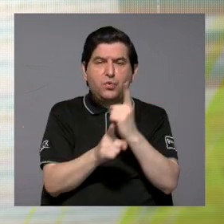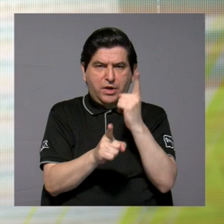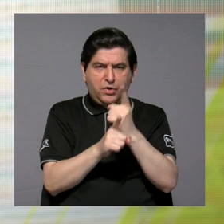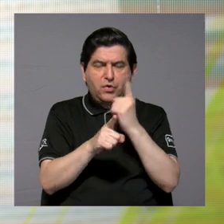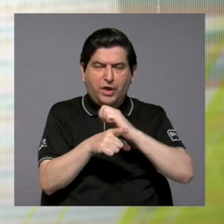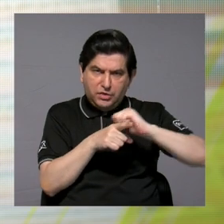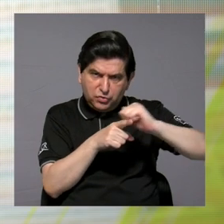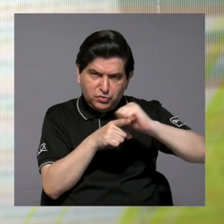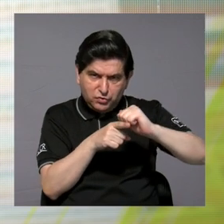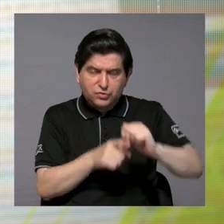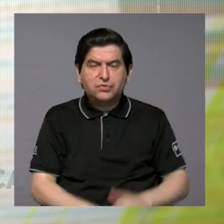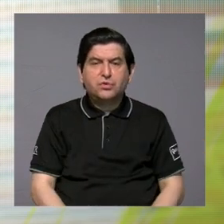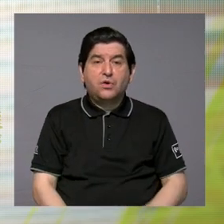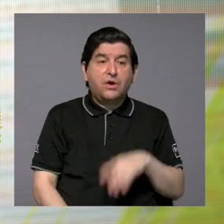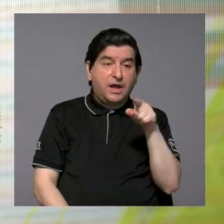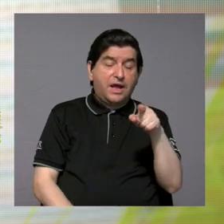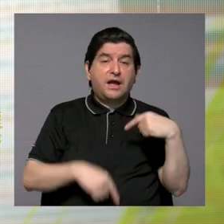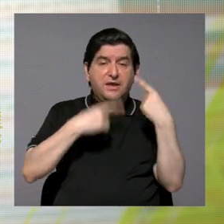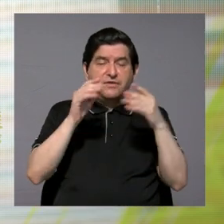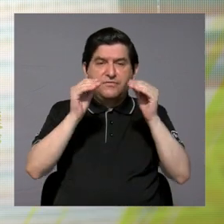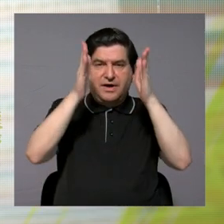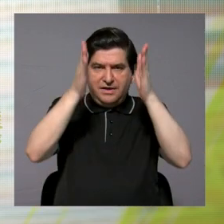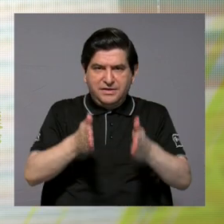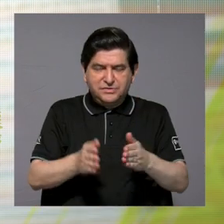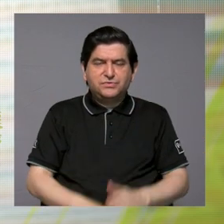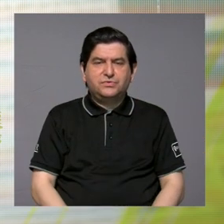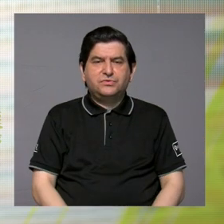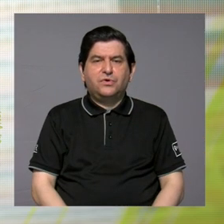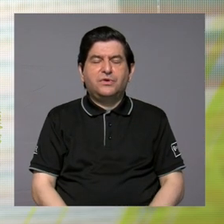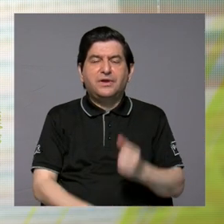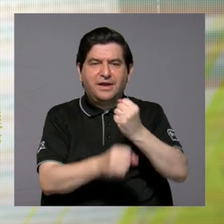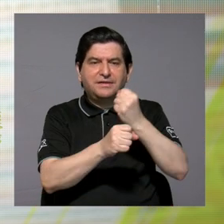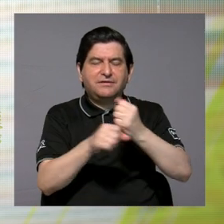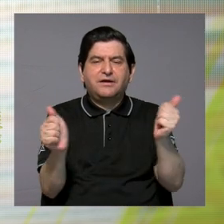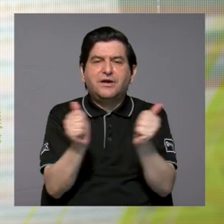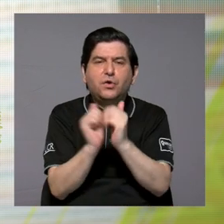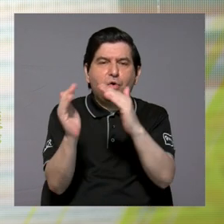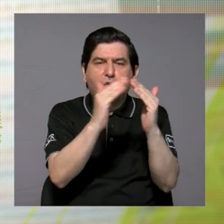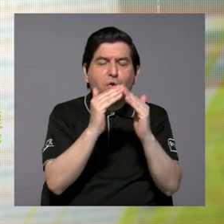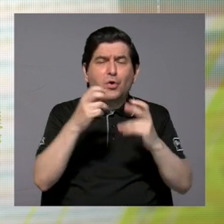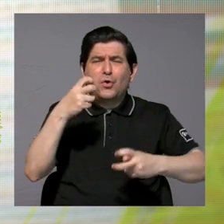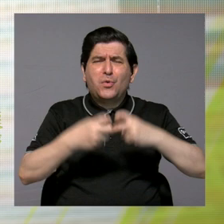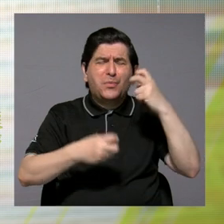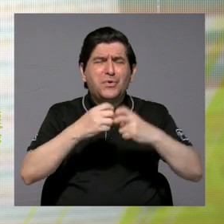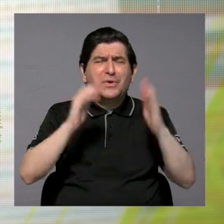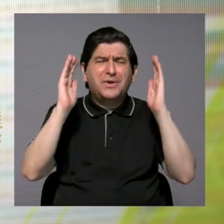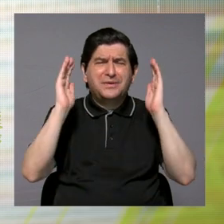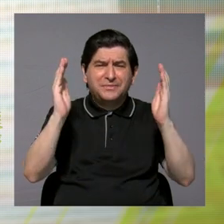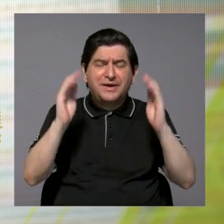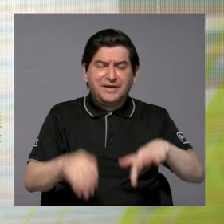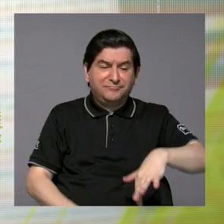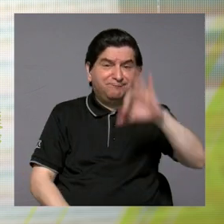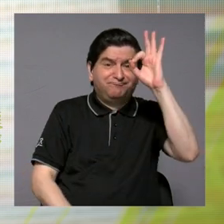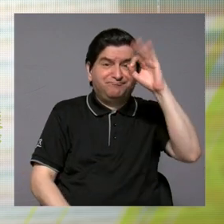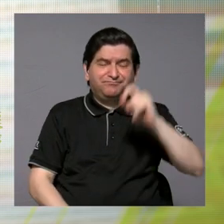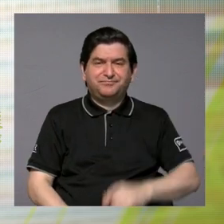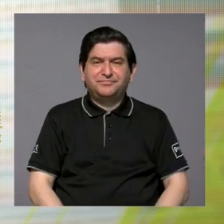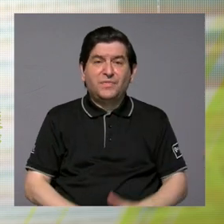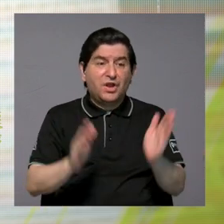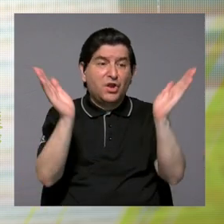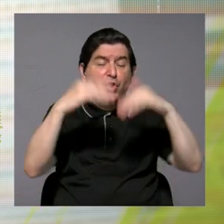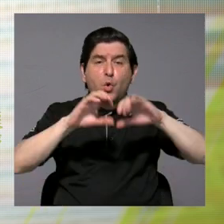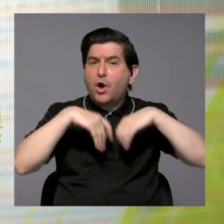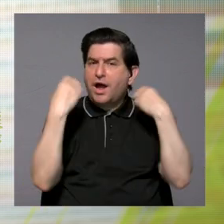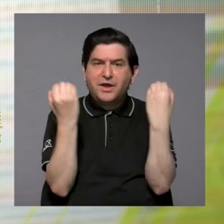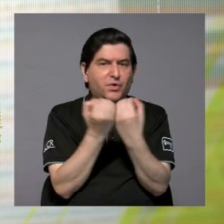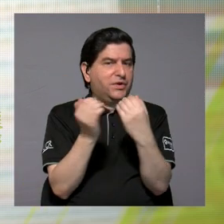capacitación el instructor llega hasta ahí y Se involucra con la comunidad uno de los problemas más graves que hemos encontrado es que no hay